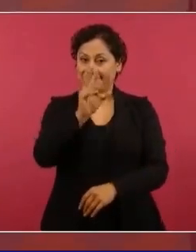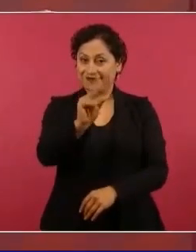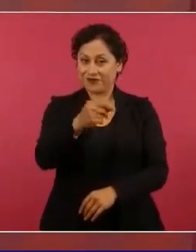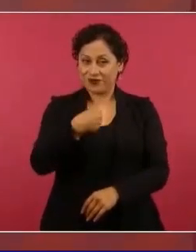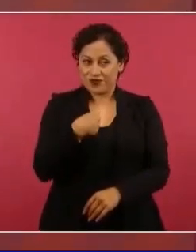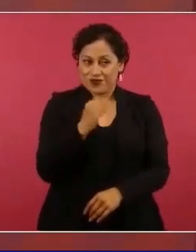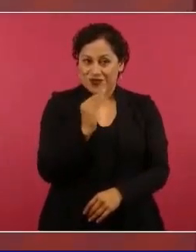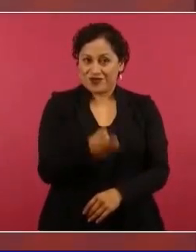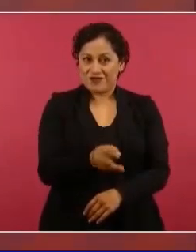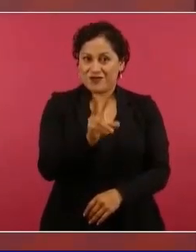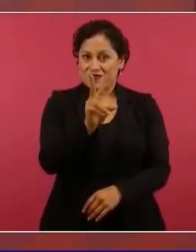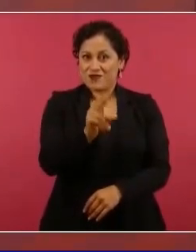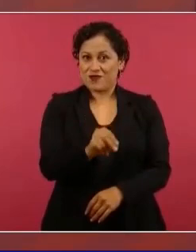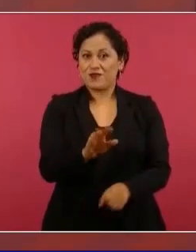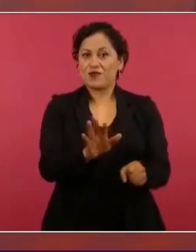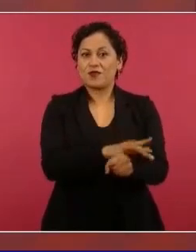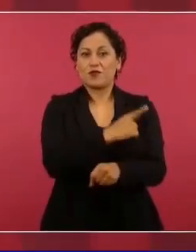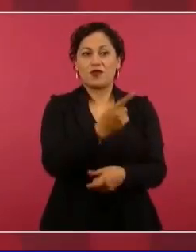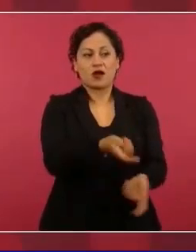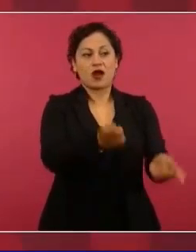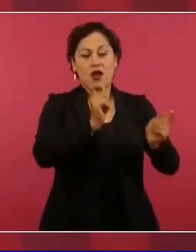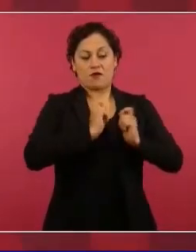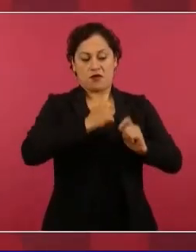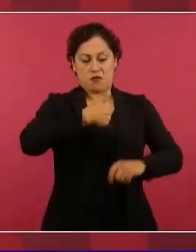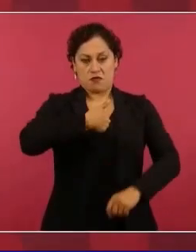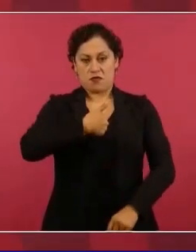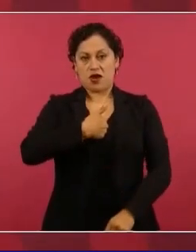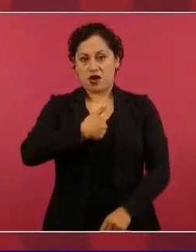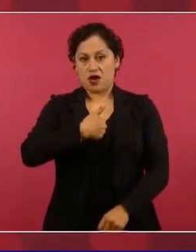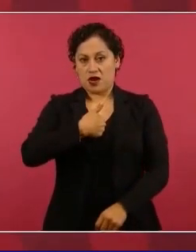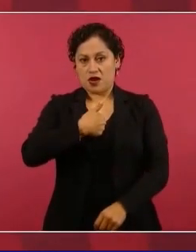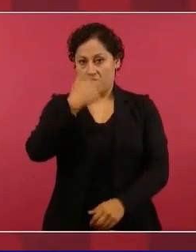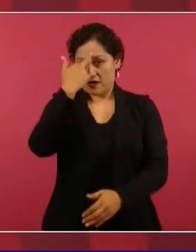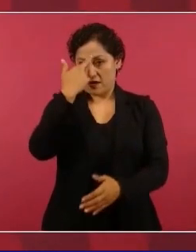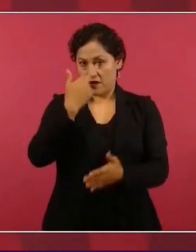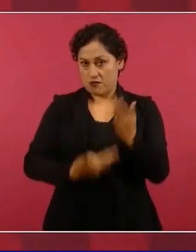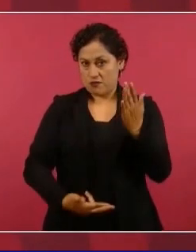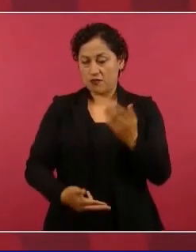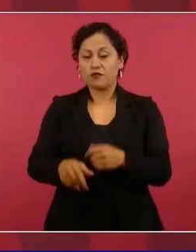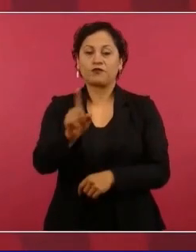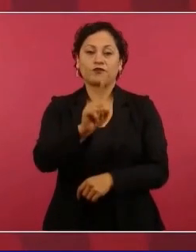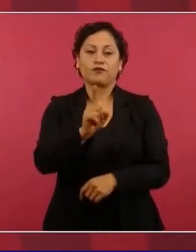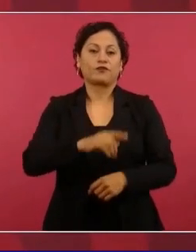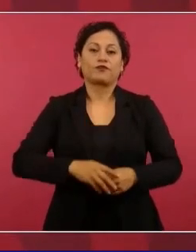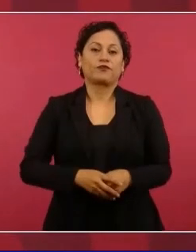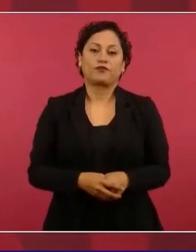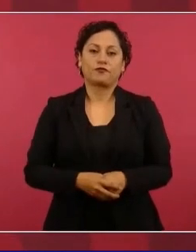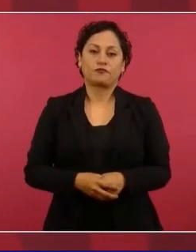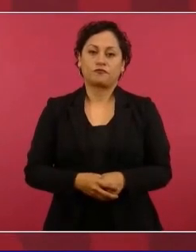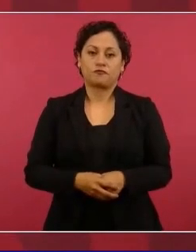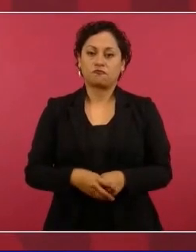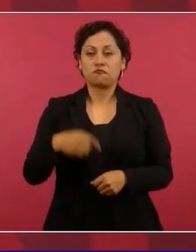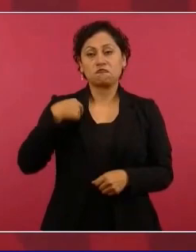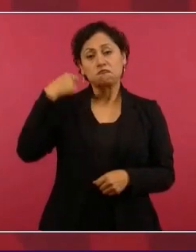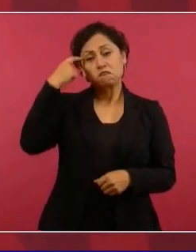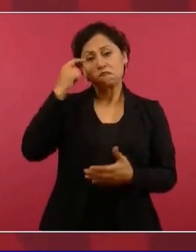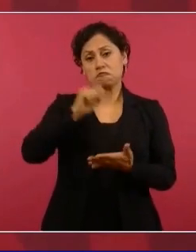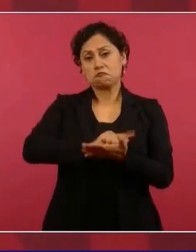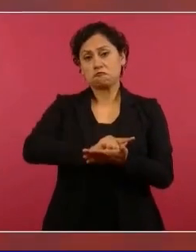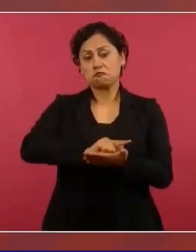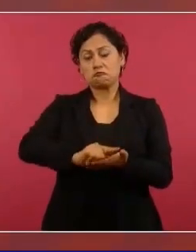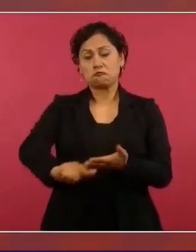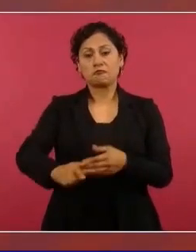me sienten en el banquillo de los acusados si tengo mi conciencia tranquila,